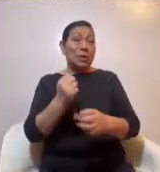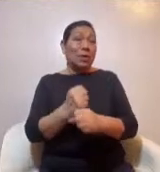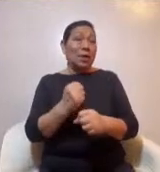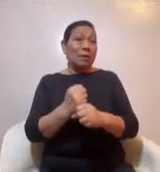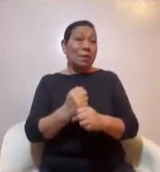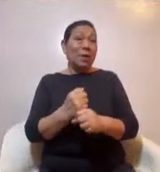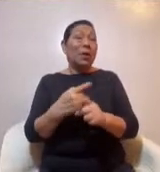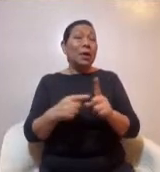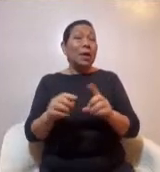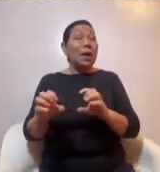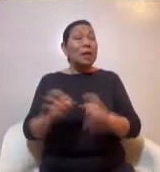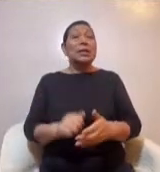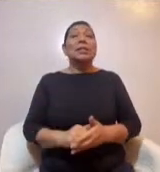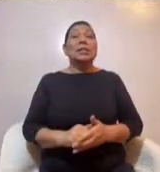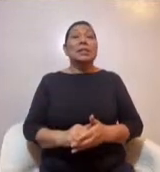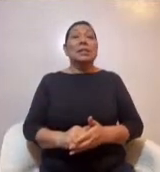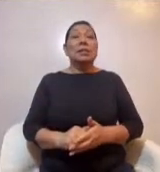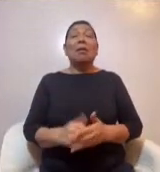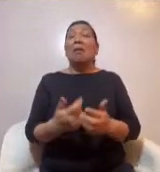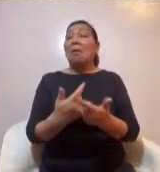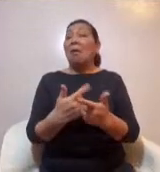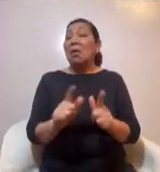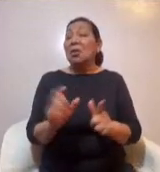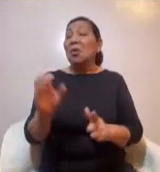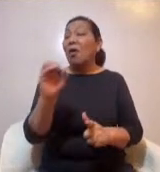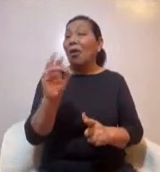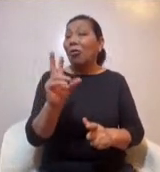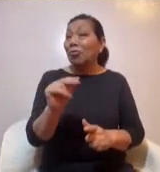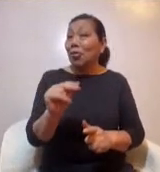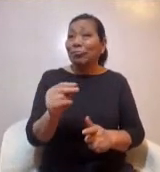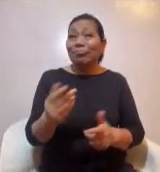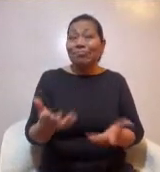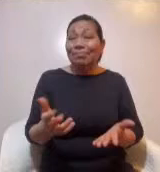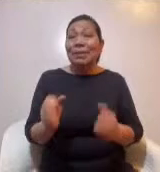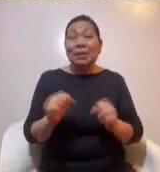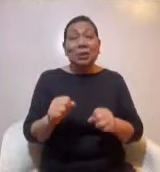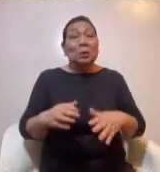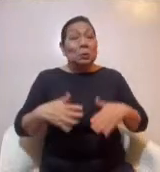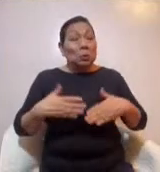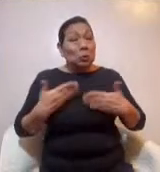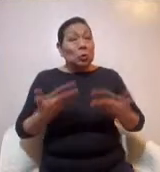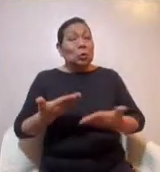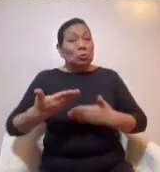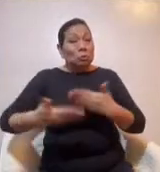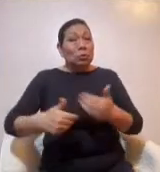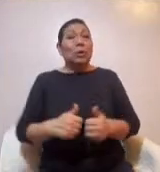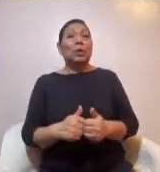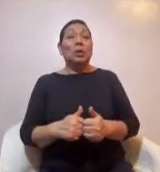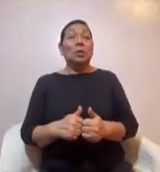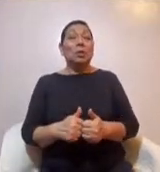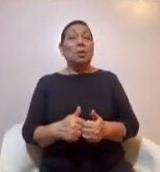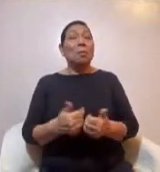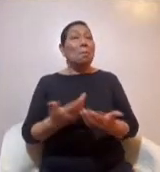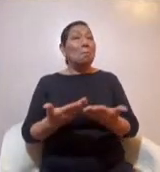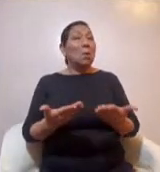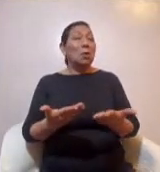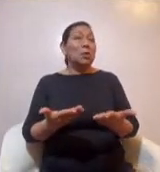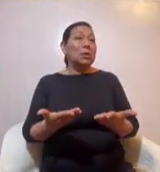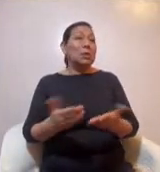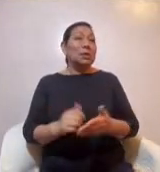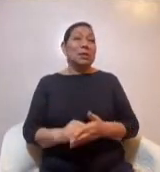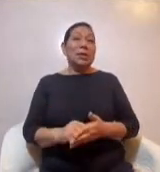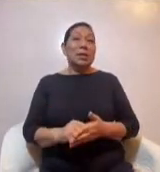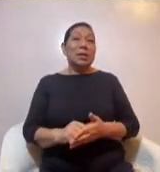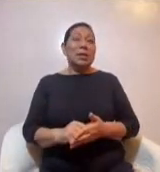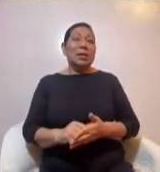ese trabajo sexual que estaban ejerciendo era libre o no, y por lo tanto si podía ahí configurarse un